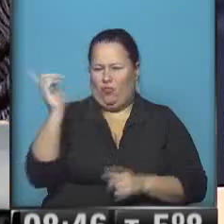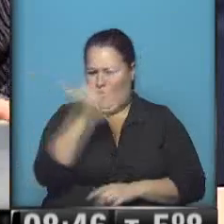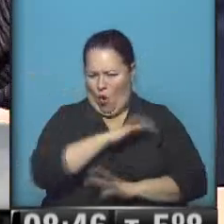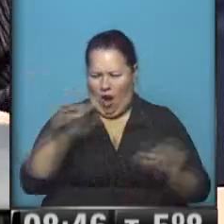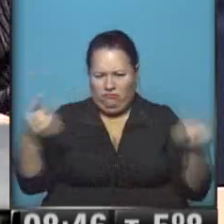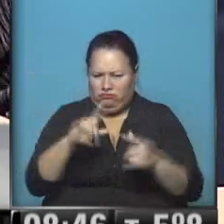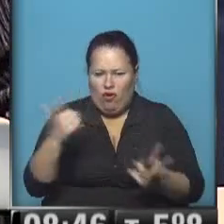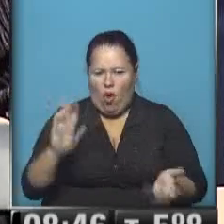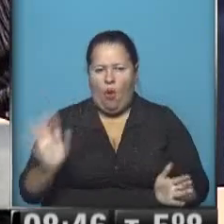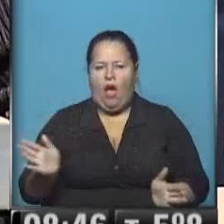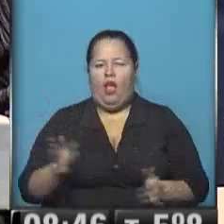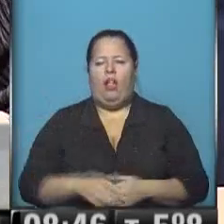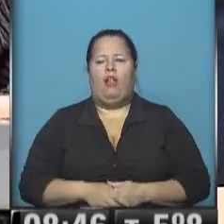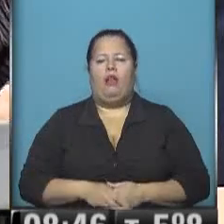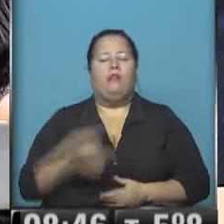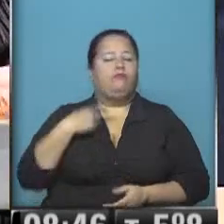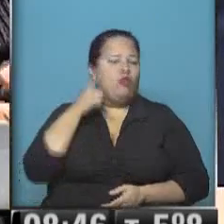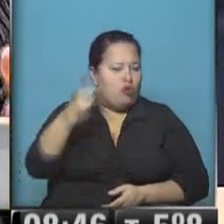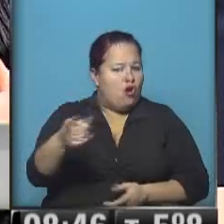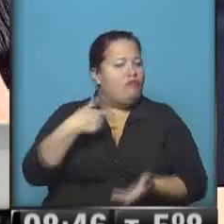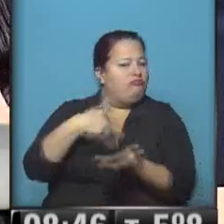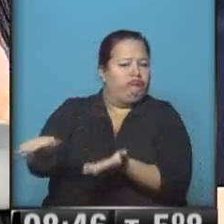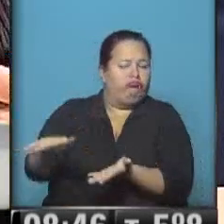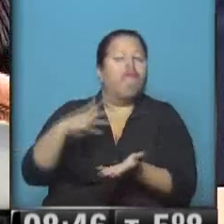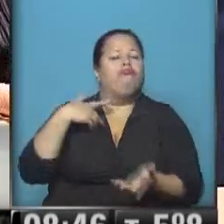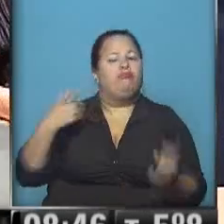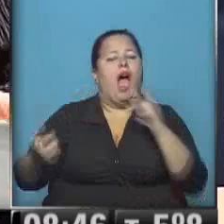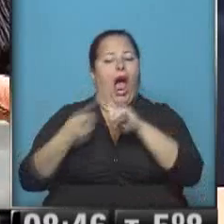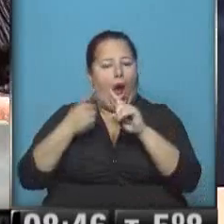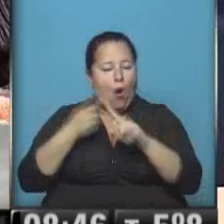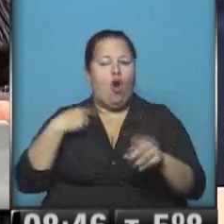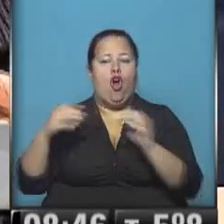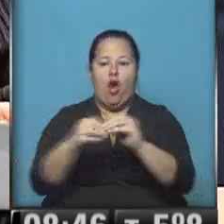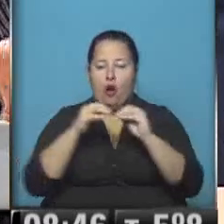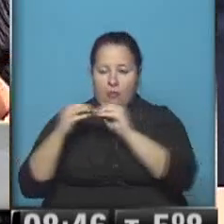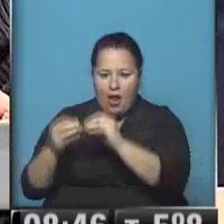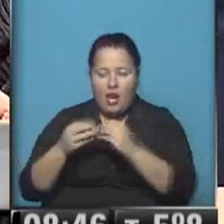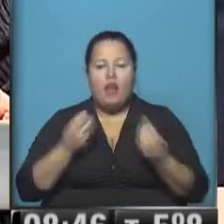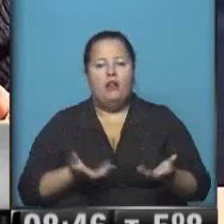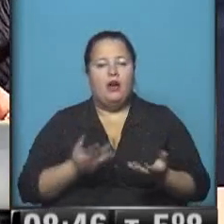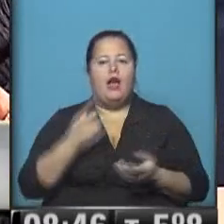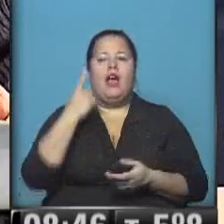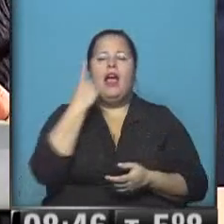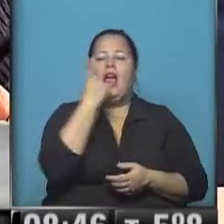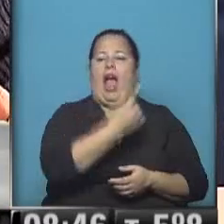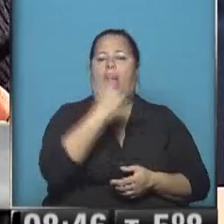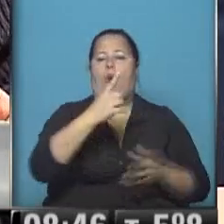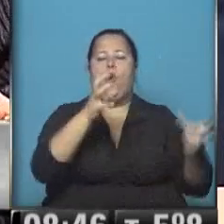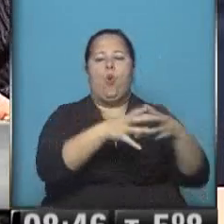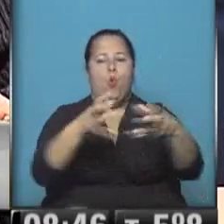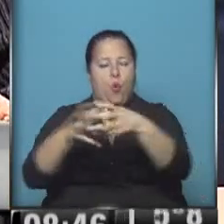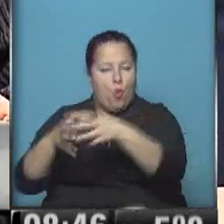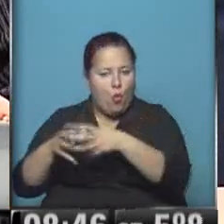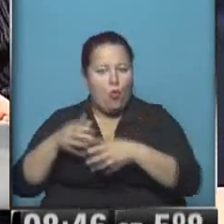nada que ver con la realidad. Lo rechazamos y bueno, hemos acordado con los compañeros que cada una de las organizaciones